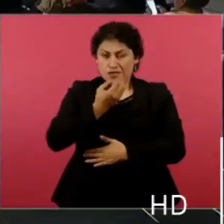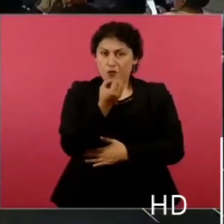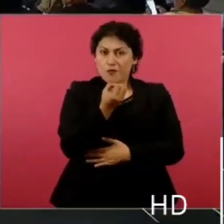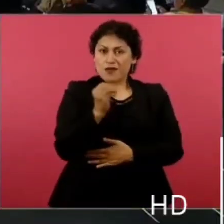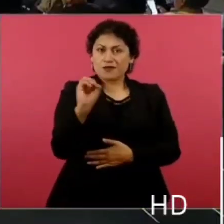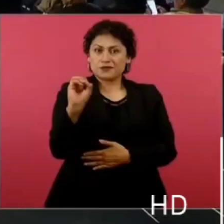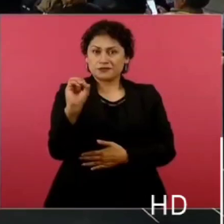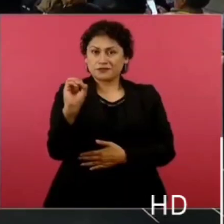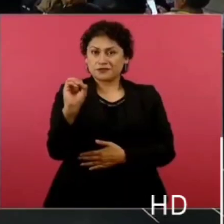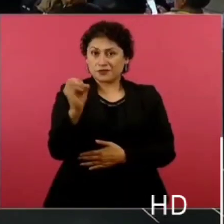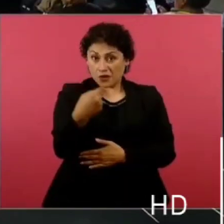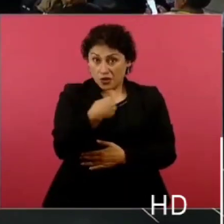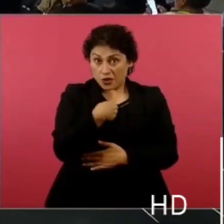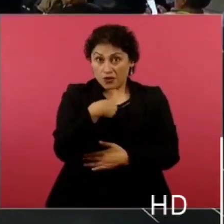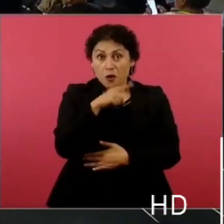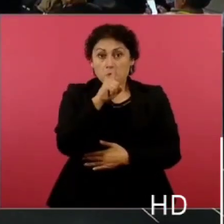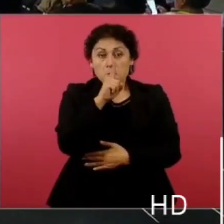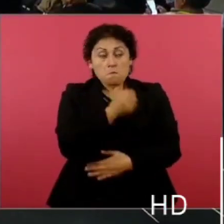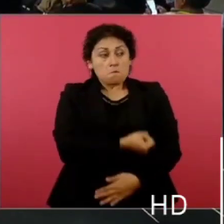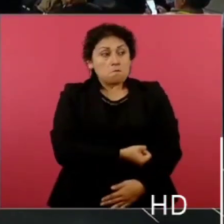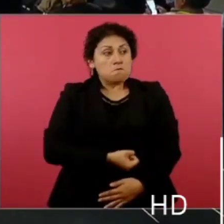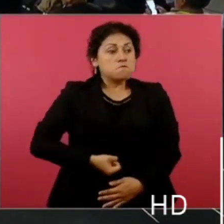¿Cómo me voy a quedar callado